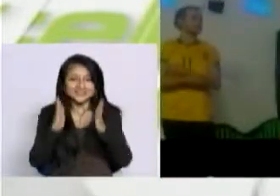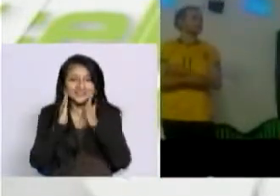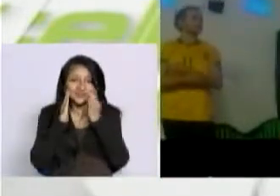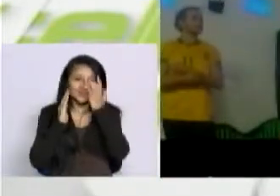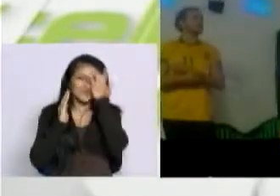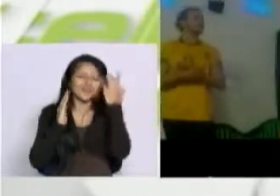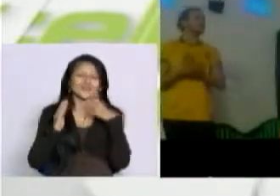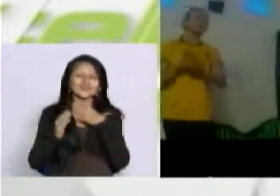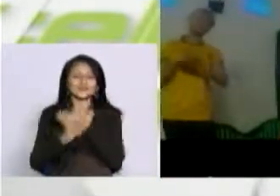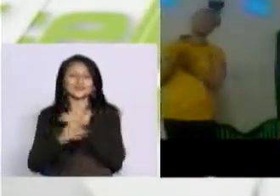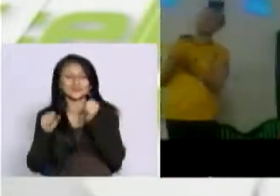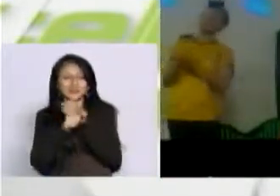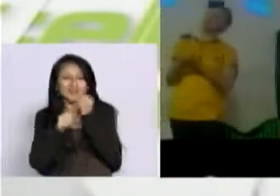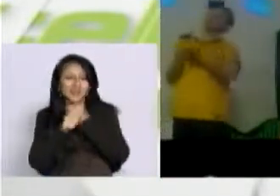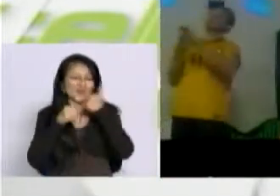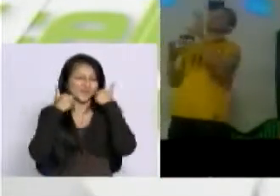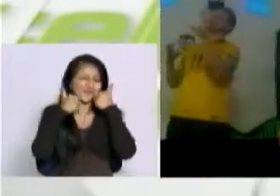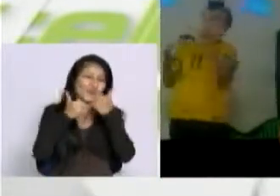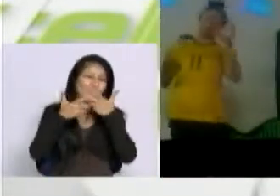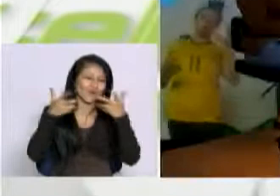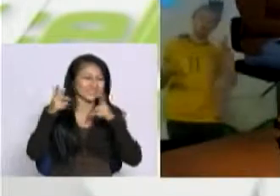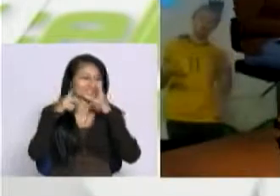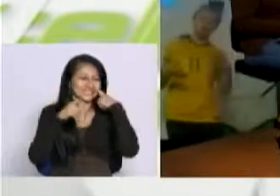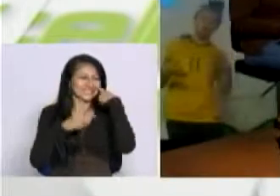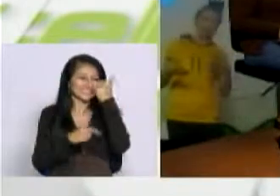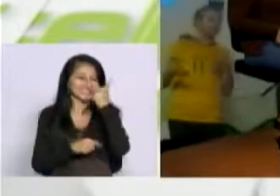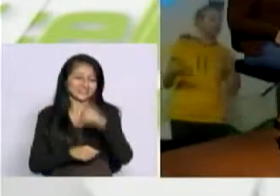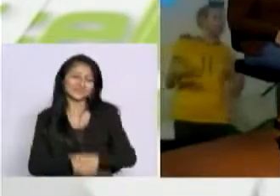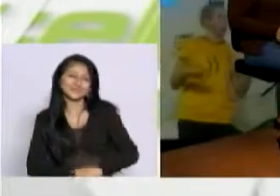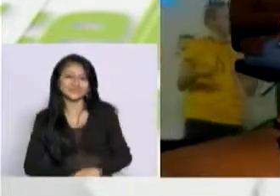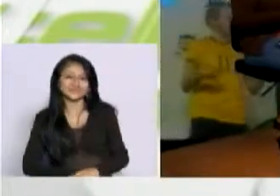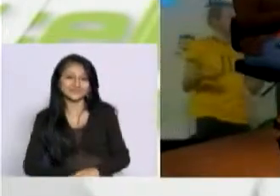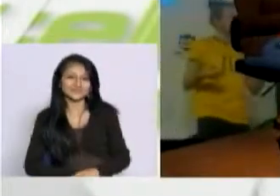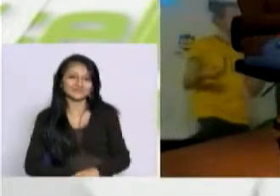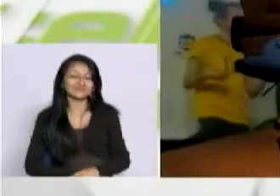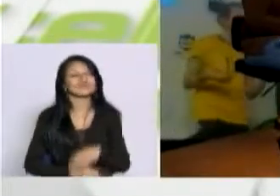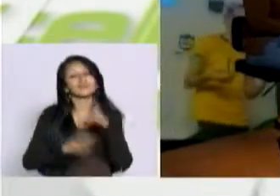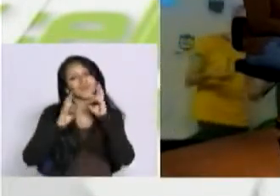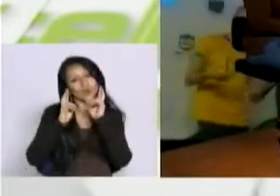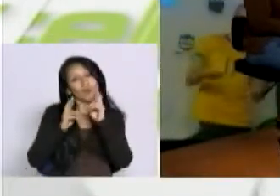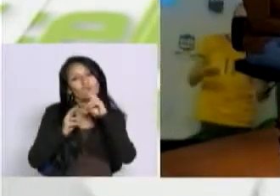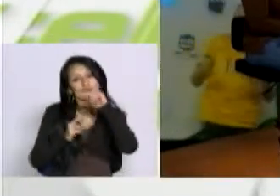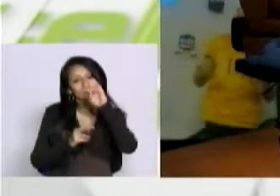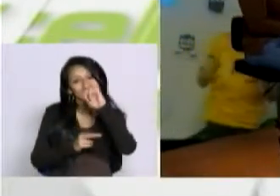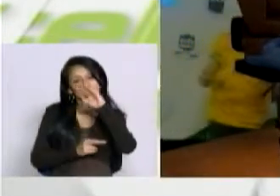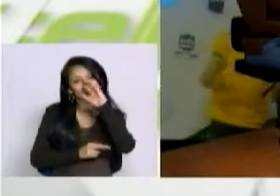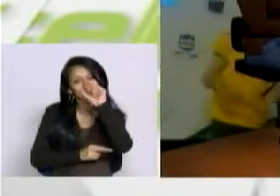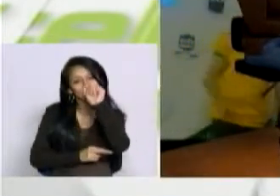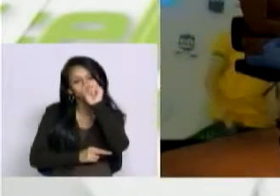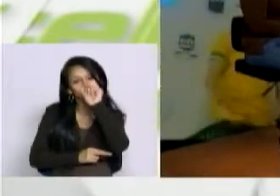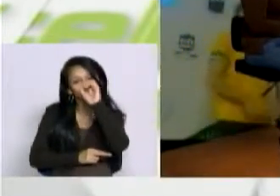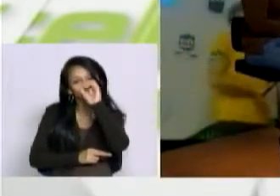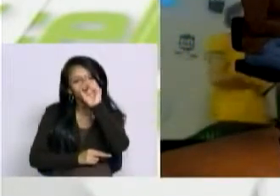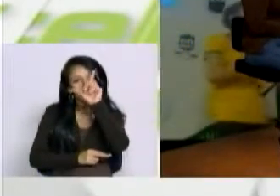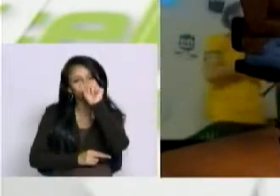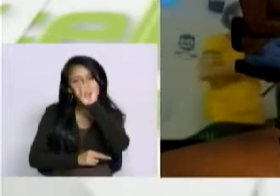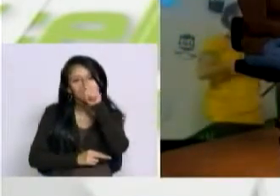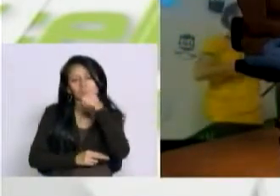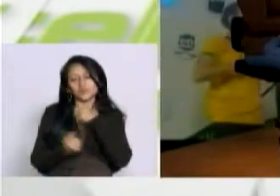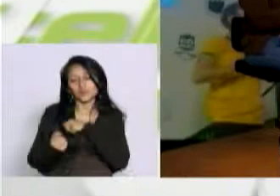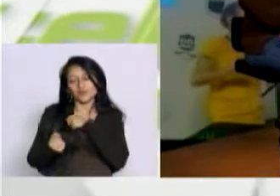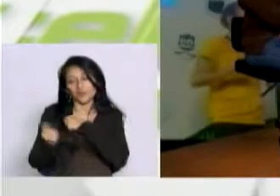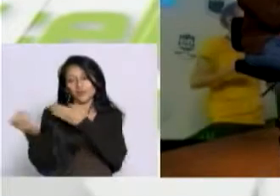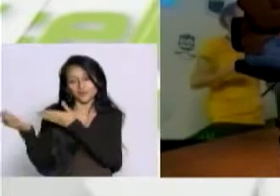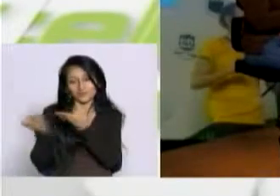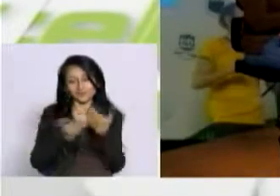va a estar muy, muy, muy, pero muy chévere. Pues Nicolás, que sea entonces el espacio del defensor del televidente para que usted nuevamente le haga esa